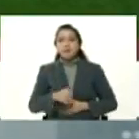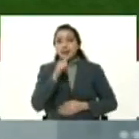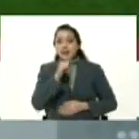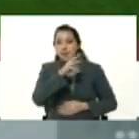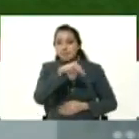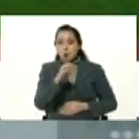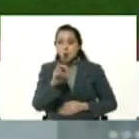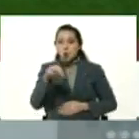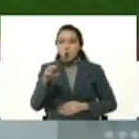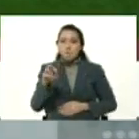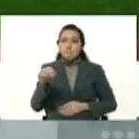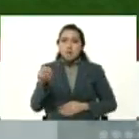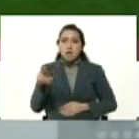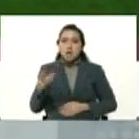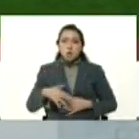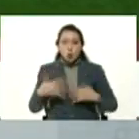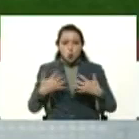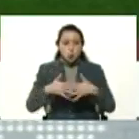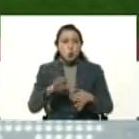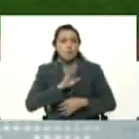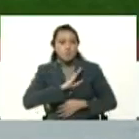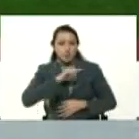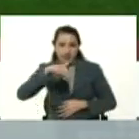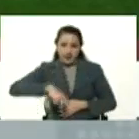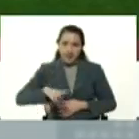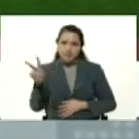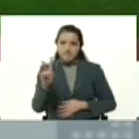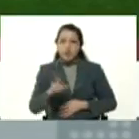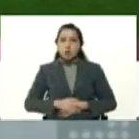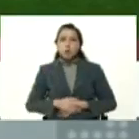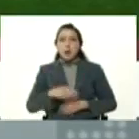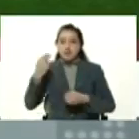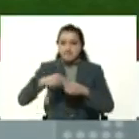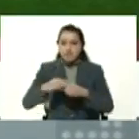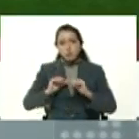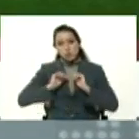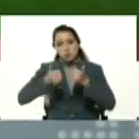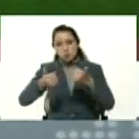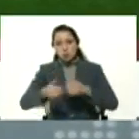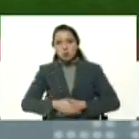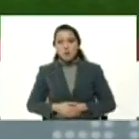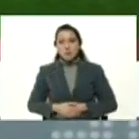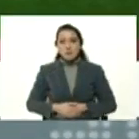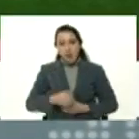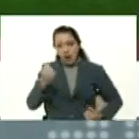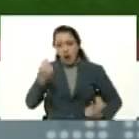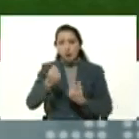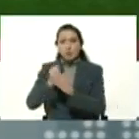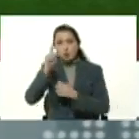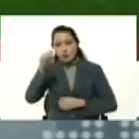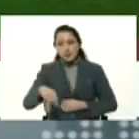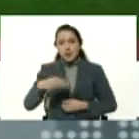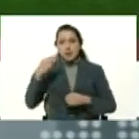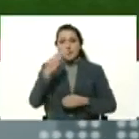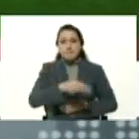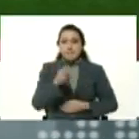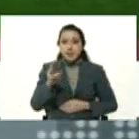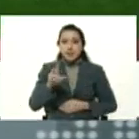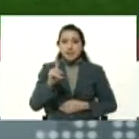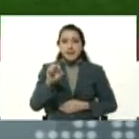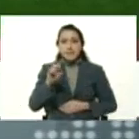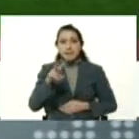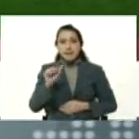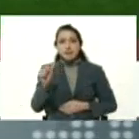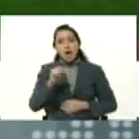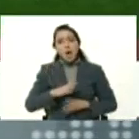De Venezuela. ¿Quién es su empresa matriz? Pequibem. ¿Quién es su dueño? PDVSA. Si todo se está poniendo